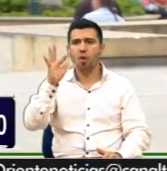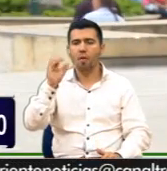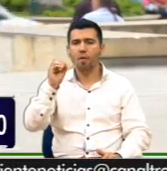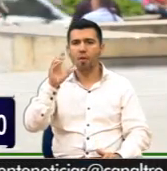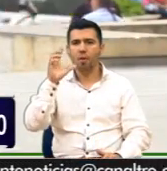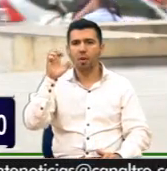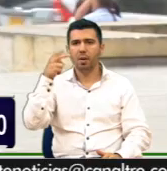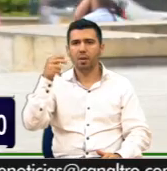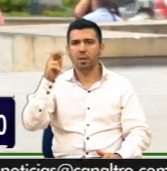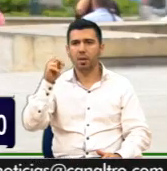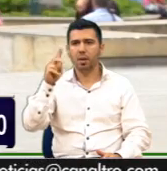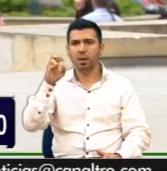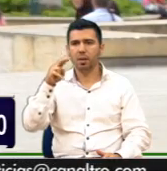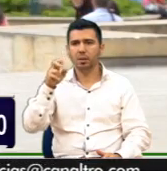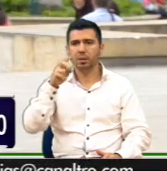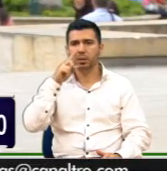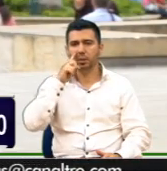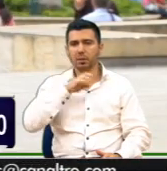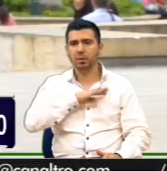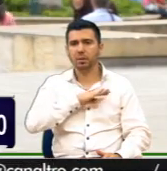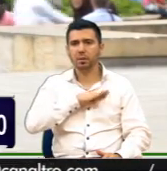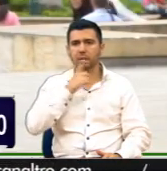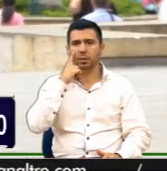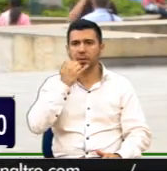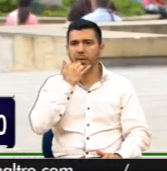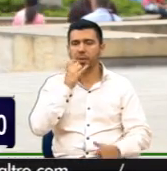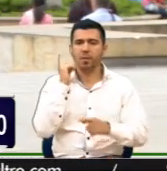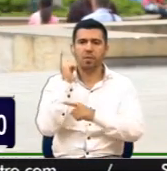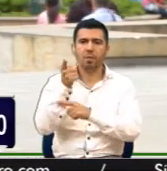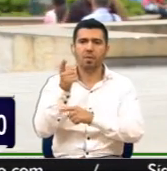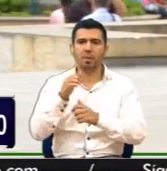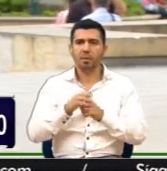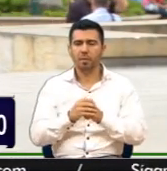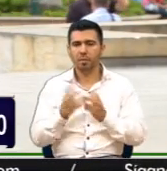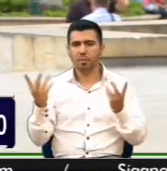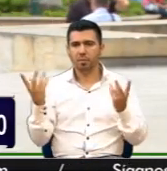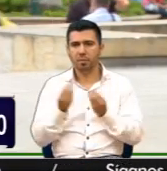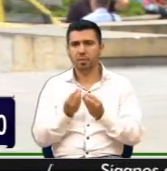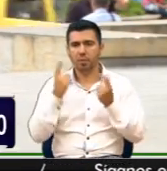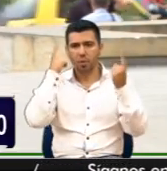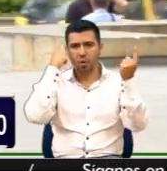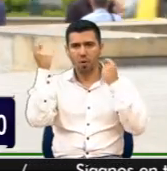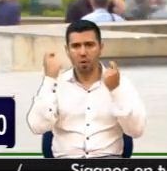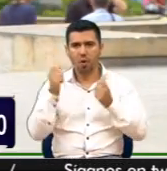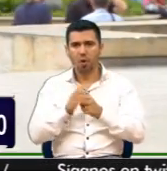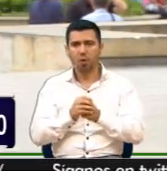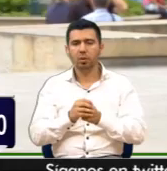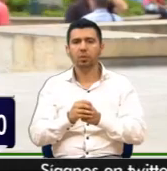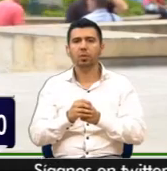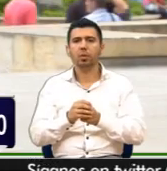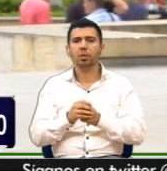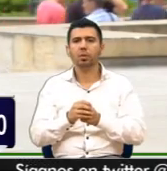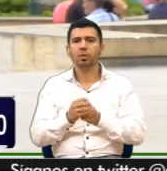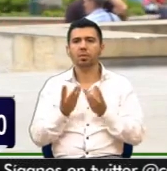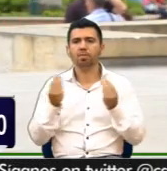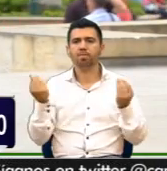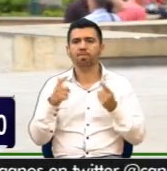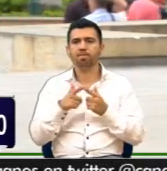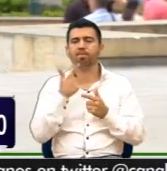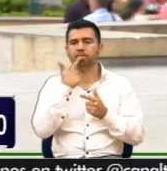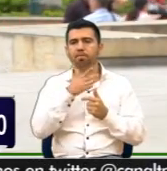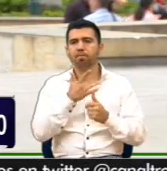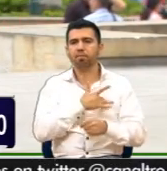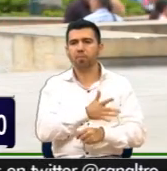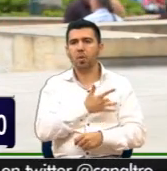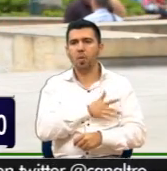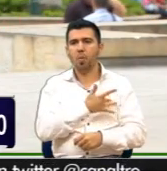en especial una denuncia instaurada ante los organismos de control y que se relaciona con unas supuestas prebendas y